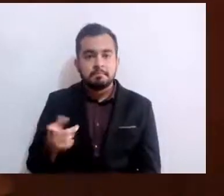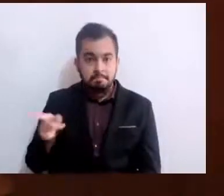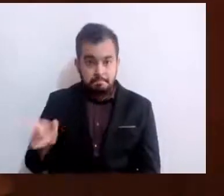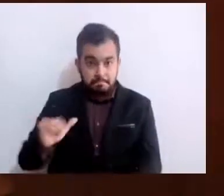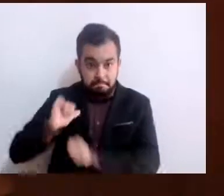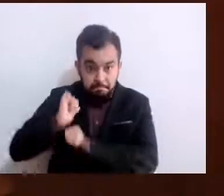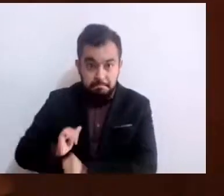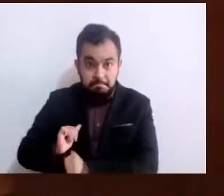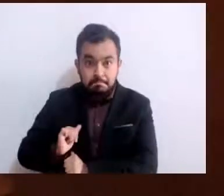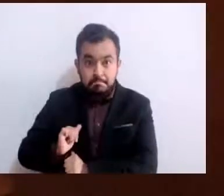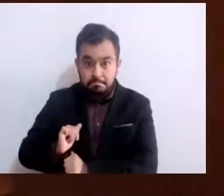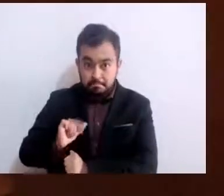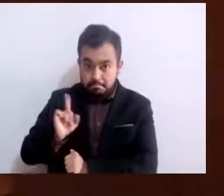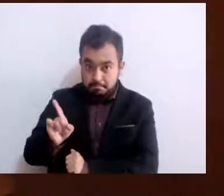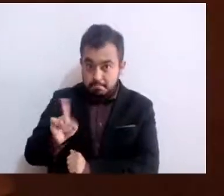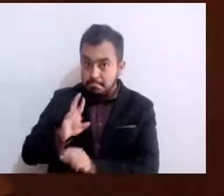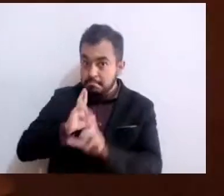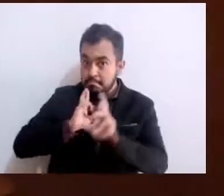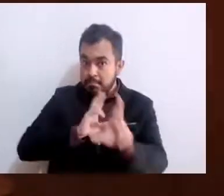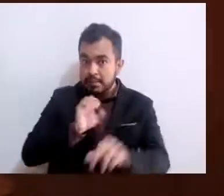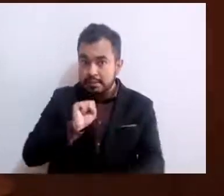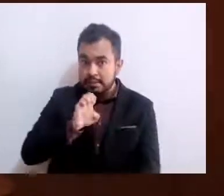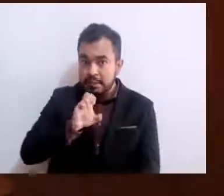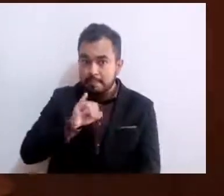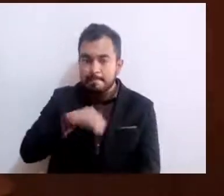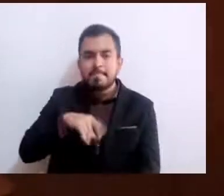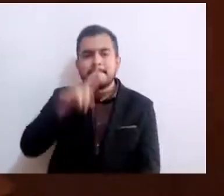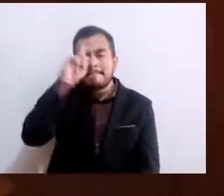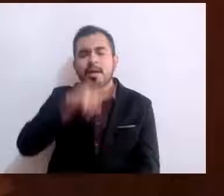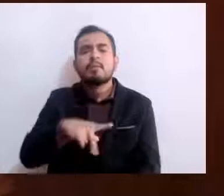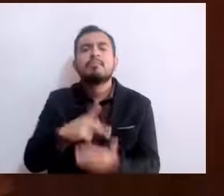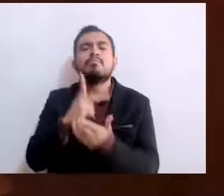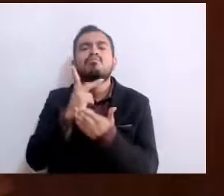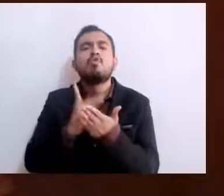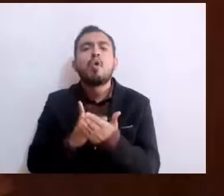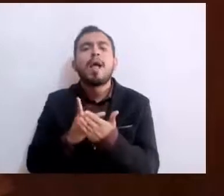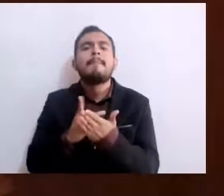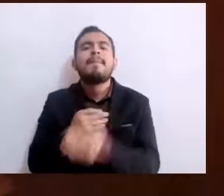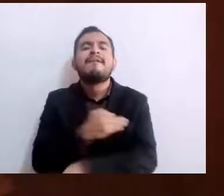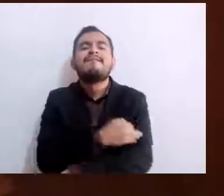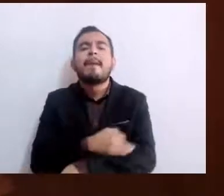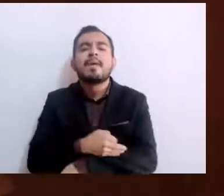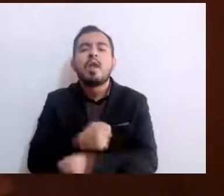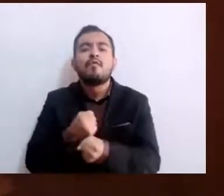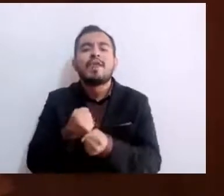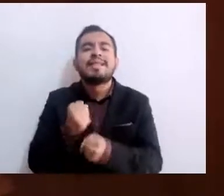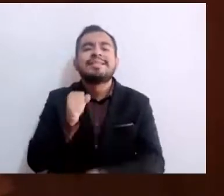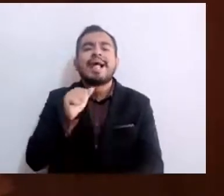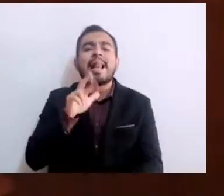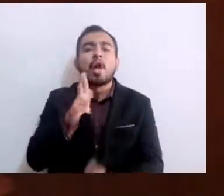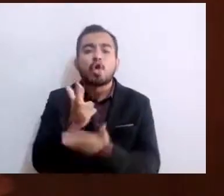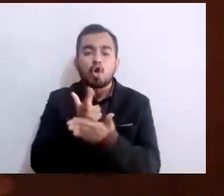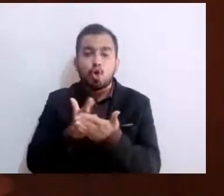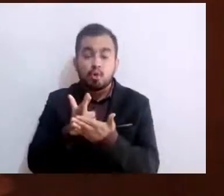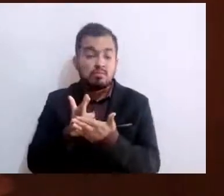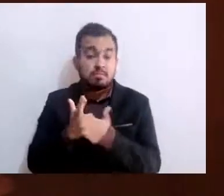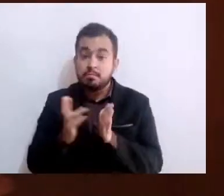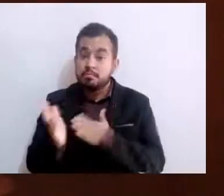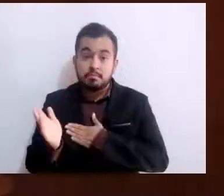SAIMEX para entregar información del programa Familias Fuertes Salario Rosa, y que es competencia de la Secretaría de la